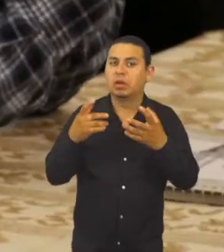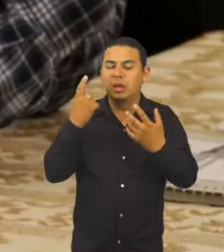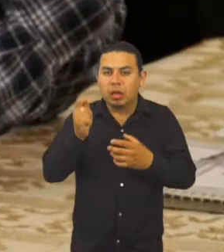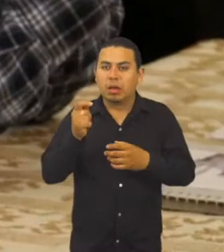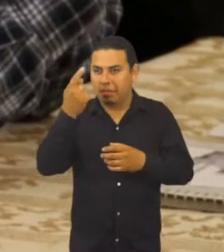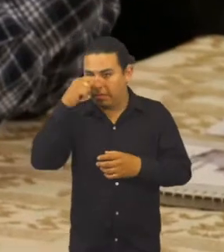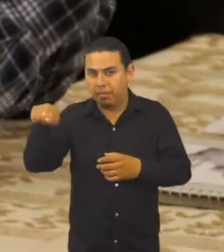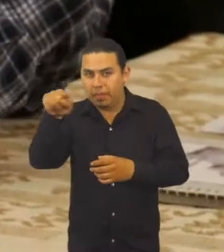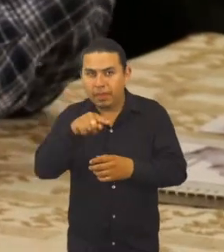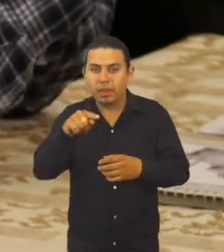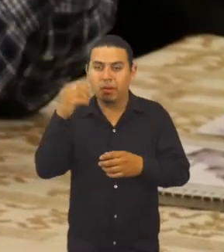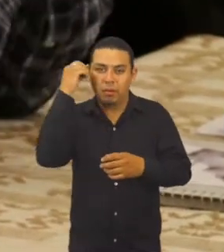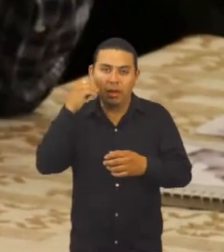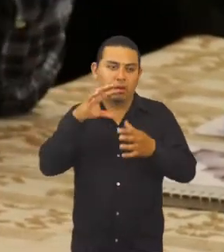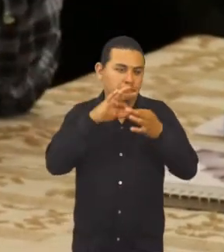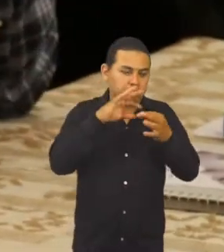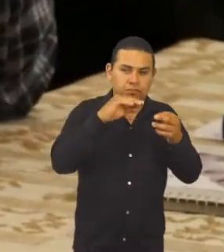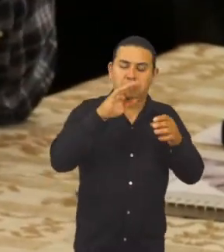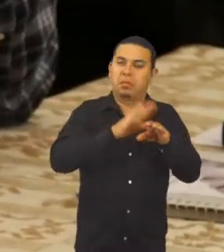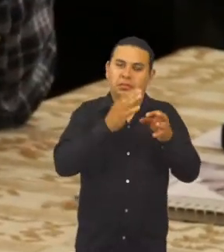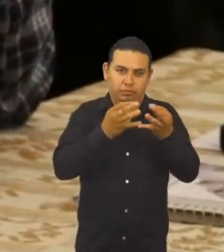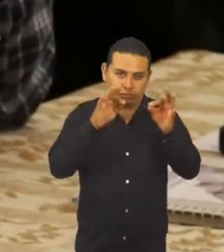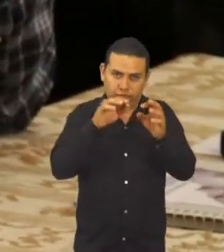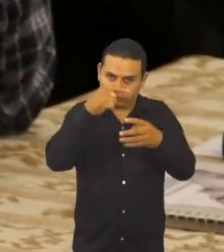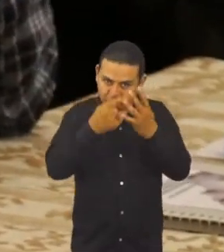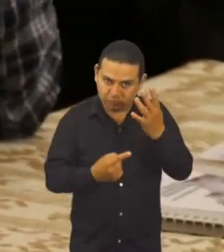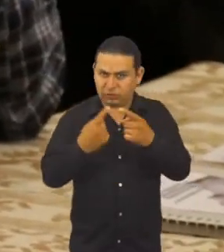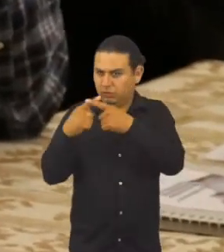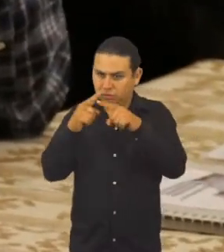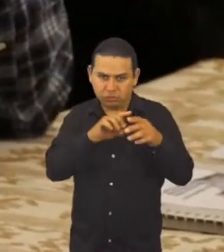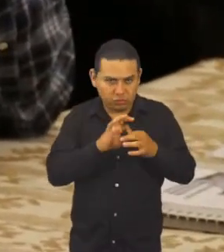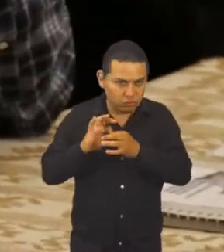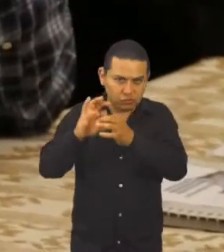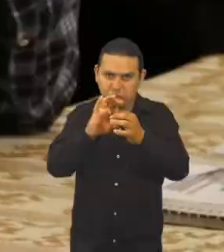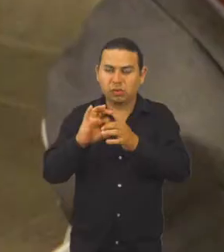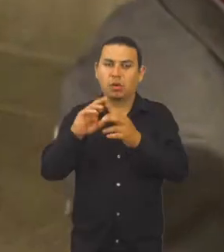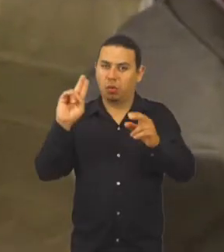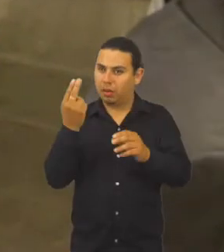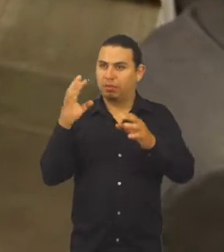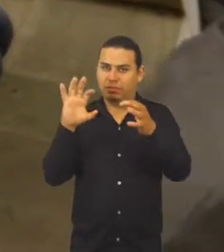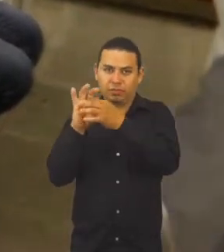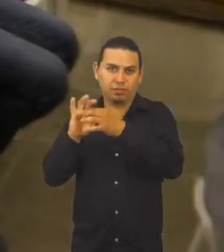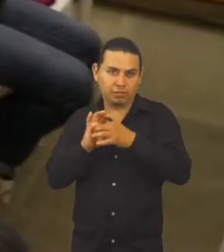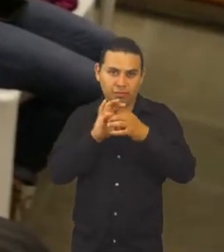los cuales la Universidad de Oaxaca y en particular el Instituto de Investigaciones en Humanidades a través de varios de sus